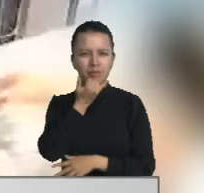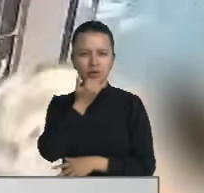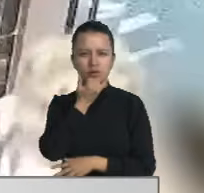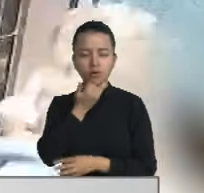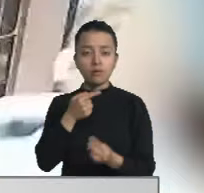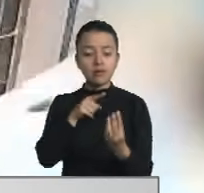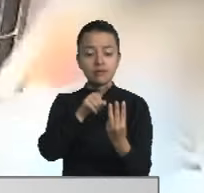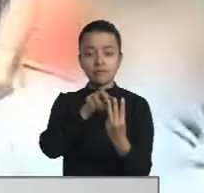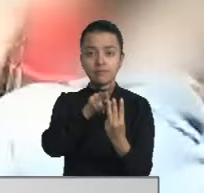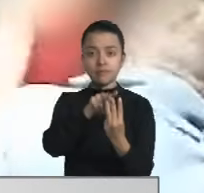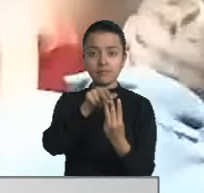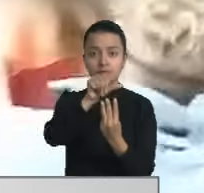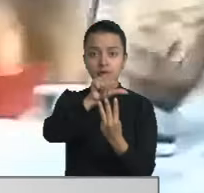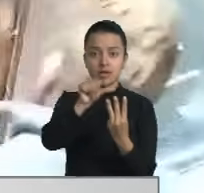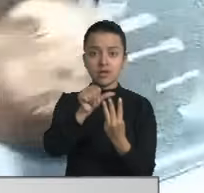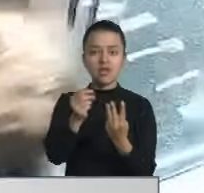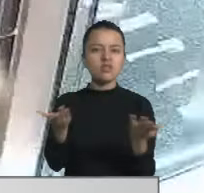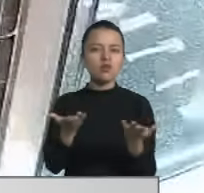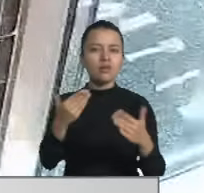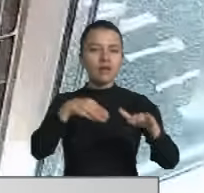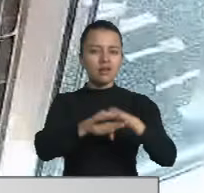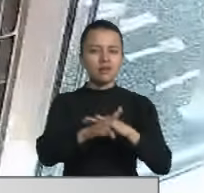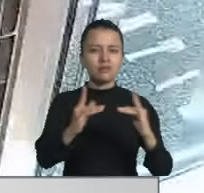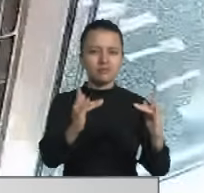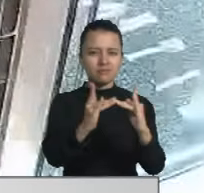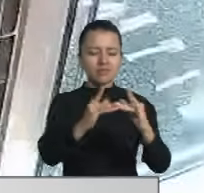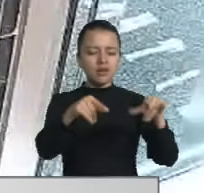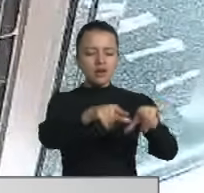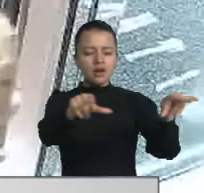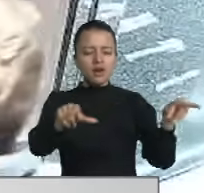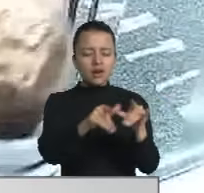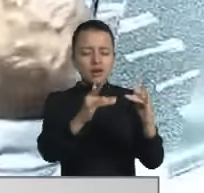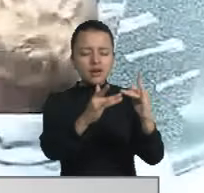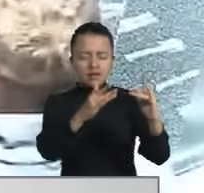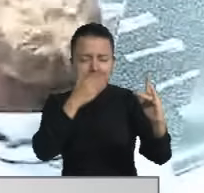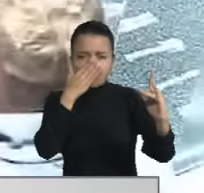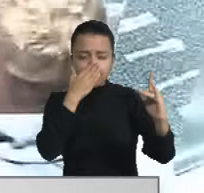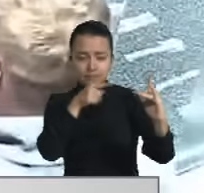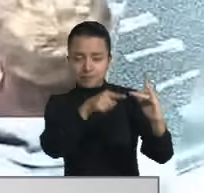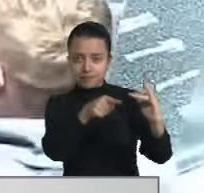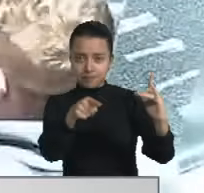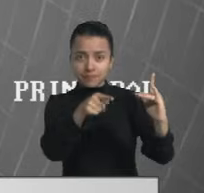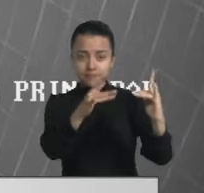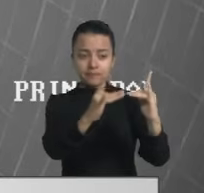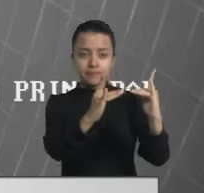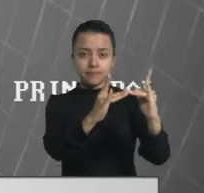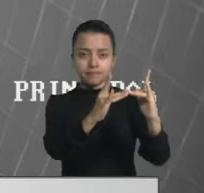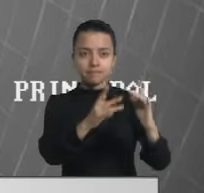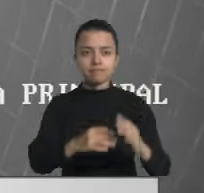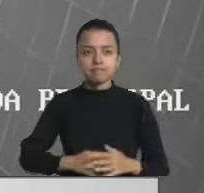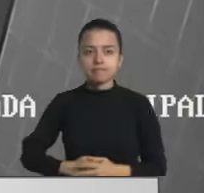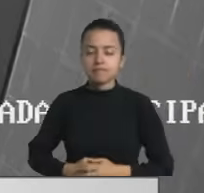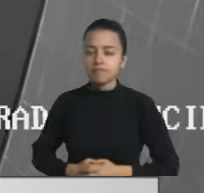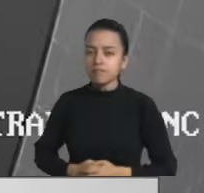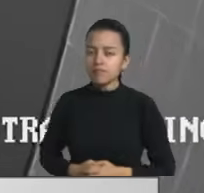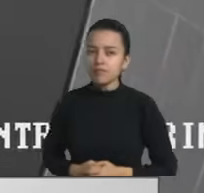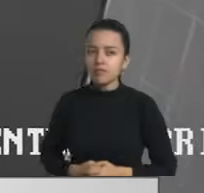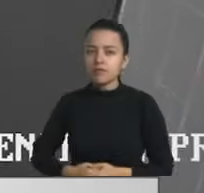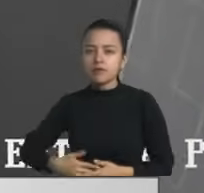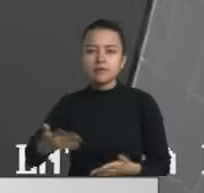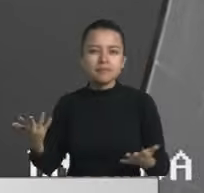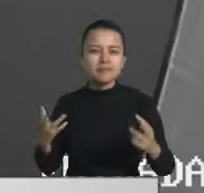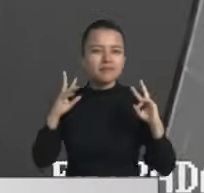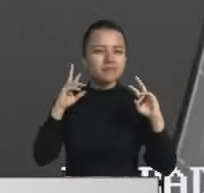habitación y con el ciudadano americano acusado de acto sexual con menor de 14 años. Básicamente lo que se